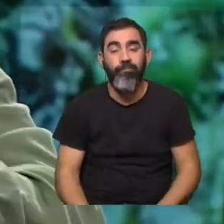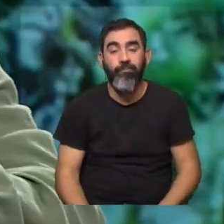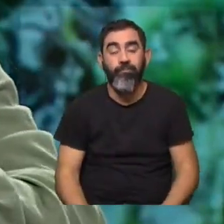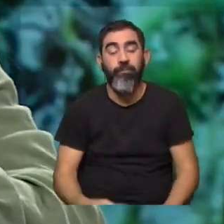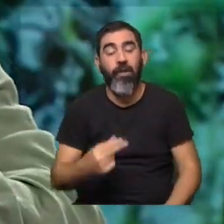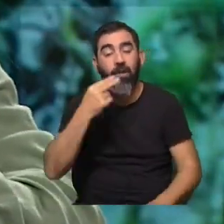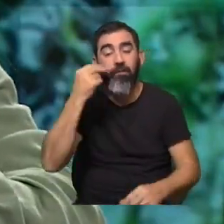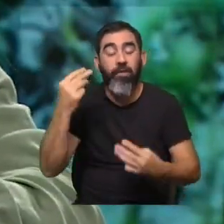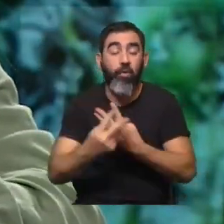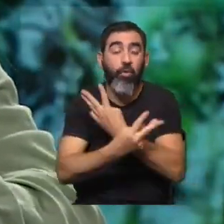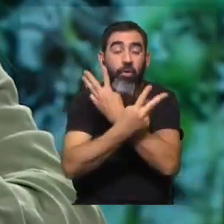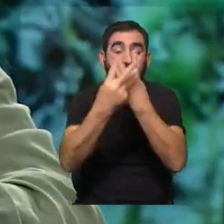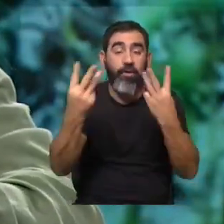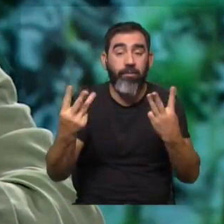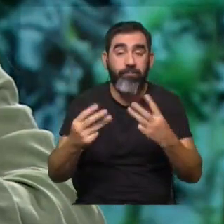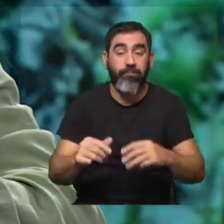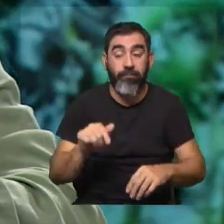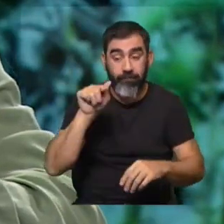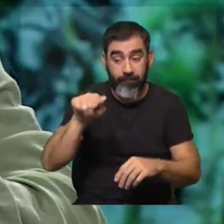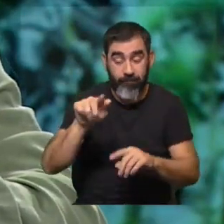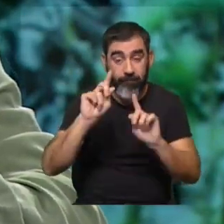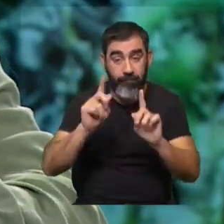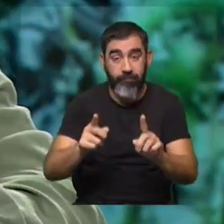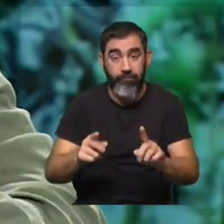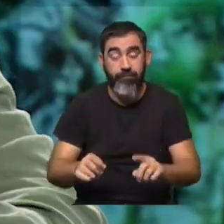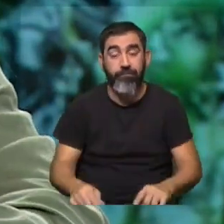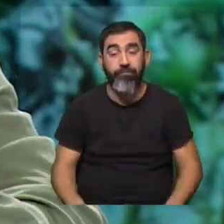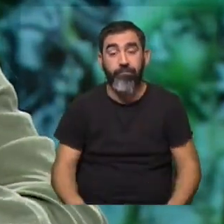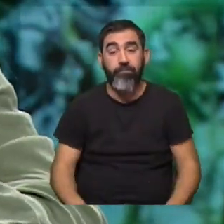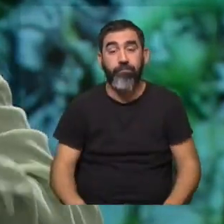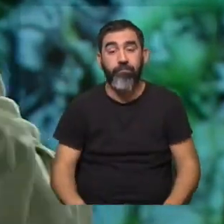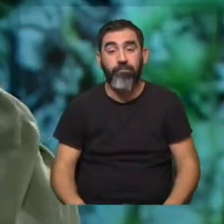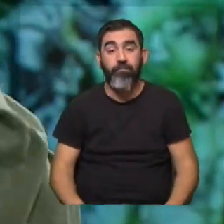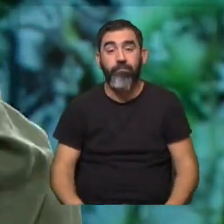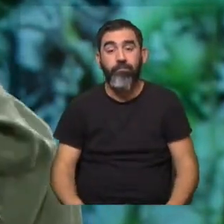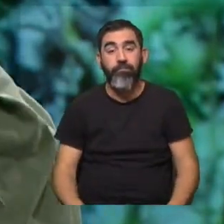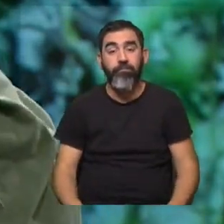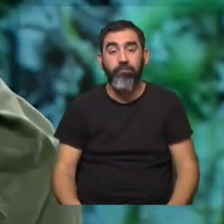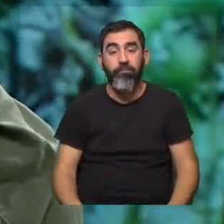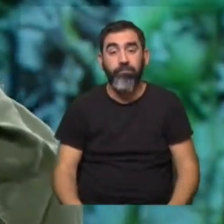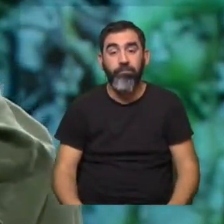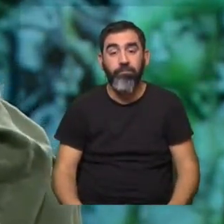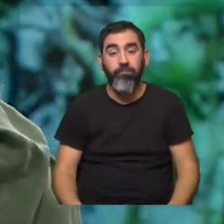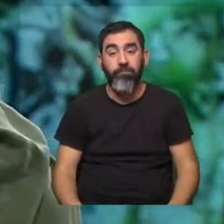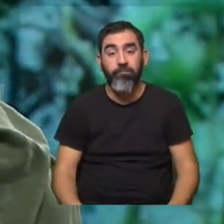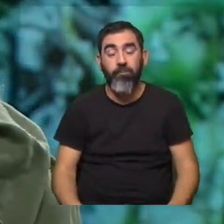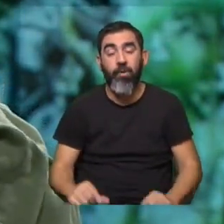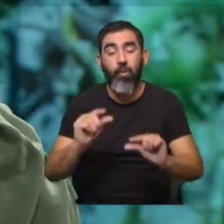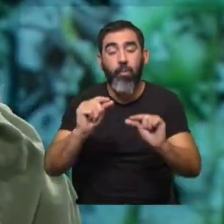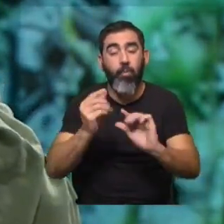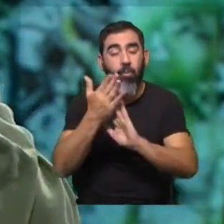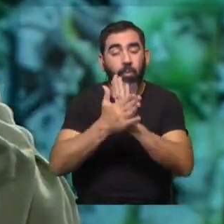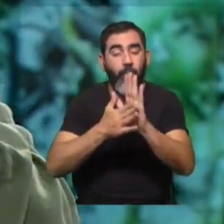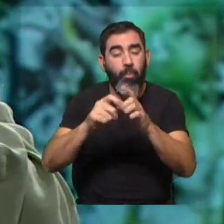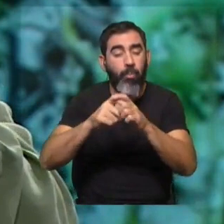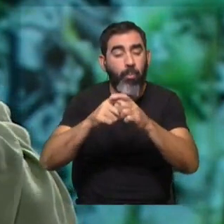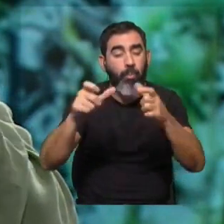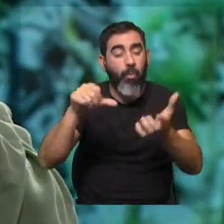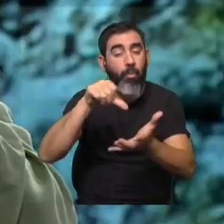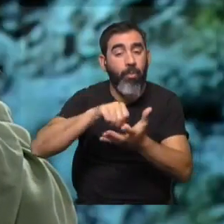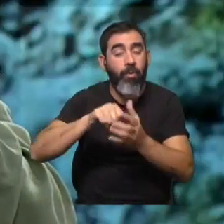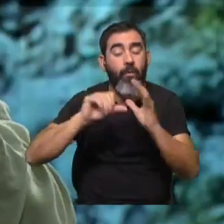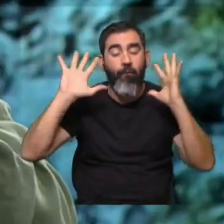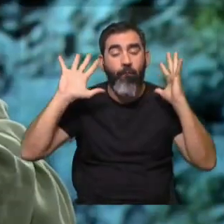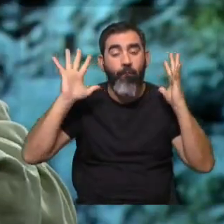en general y este, quizás en particular, ya que estamos hablando de él, tiene una distribución restringida en el país, vinculada a lo que es los